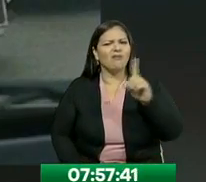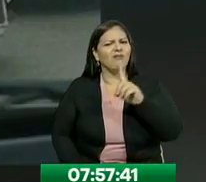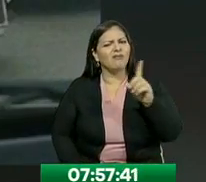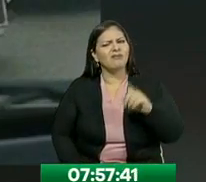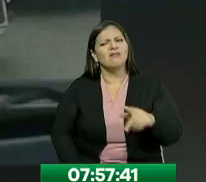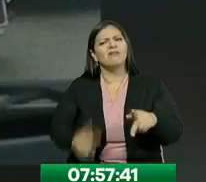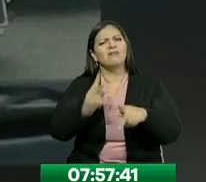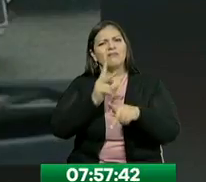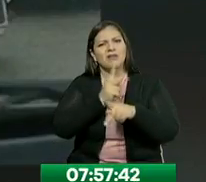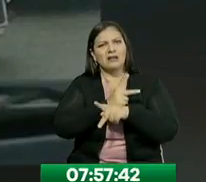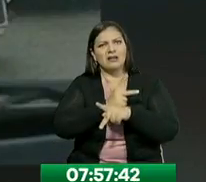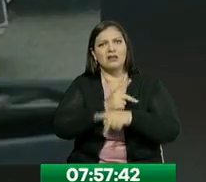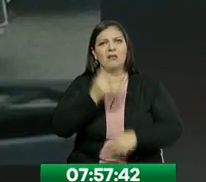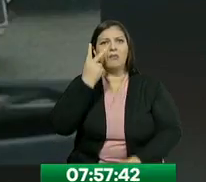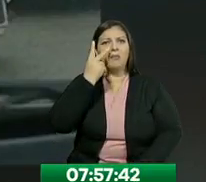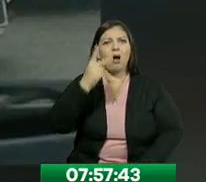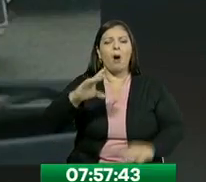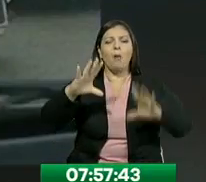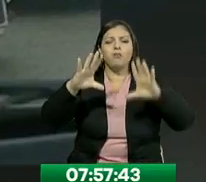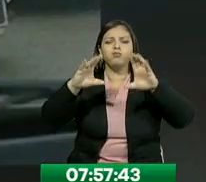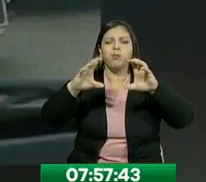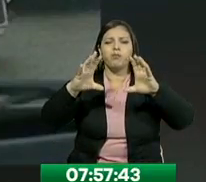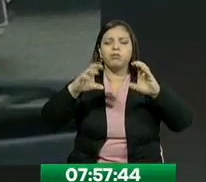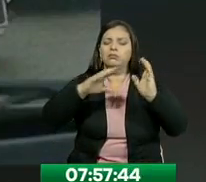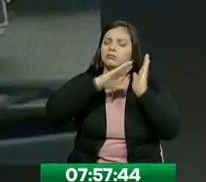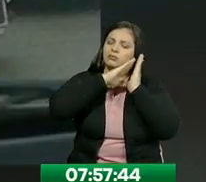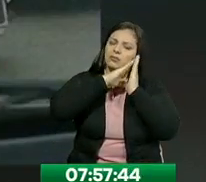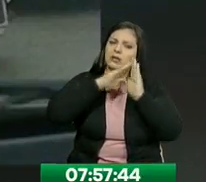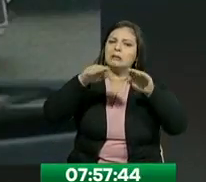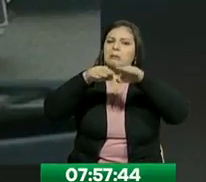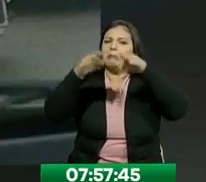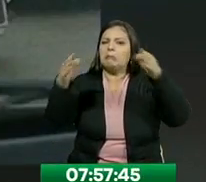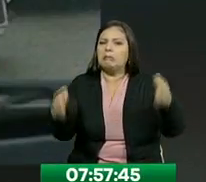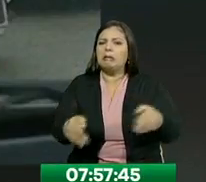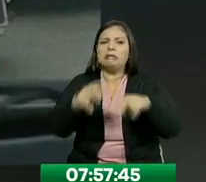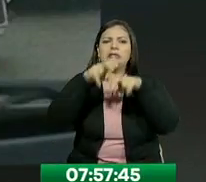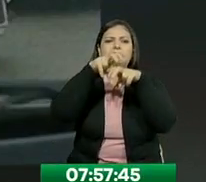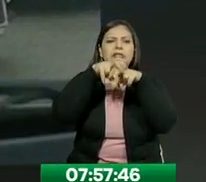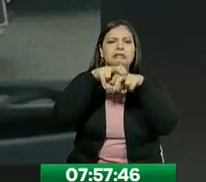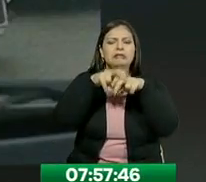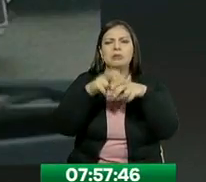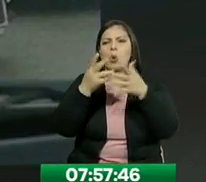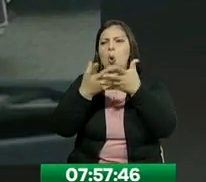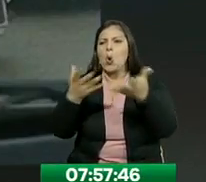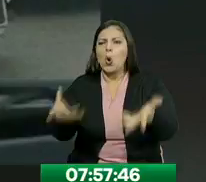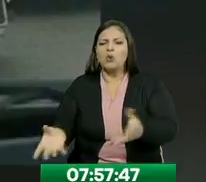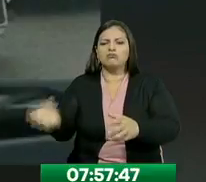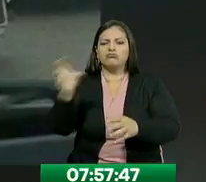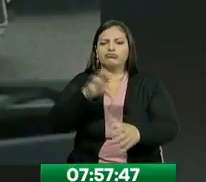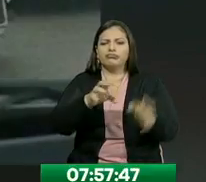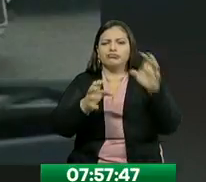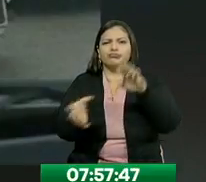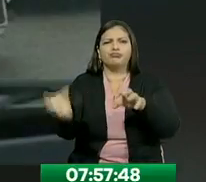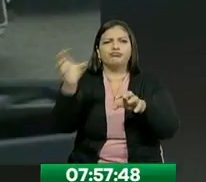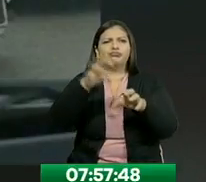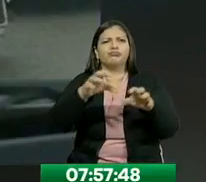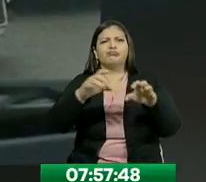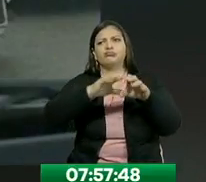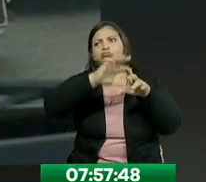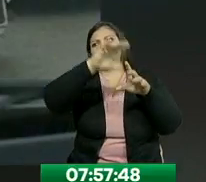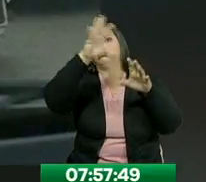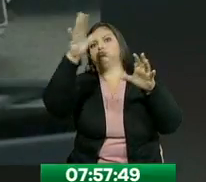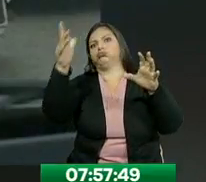fiesta. Colchones, sillas, mesas, plásticos, cuando debería ser, como tú decías en algunas ocasiones, mi querida